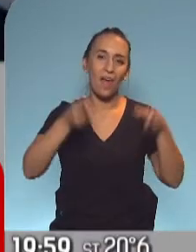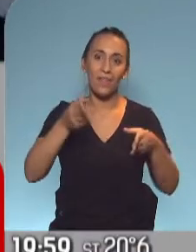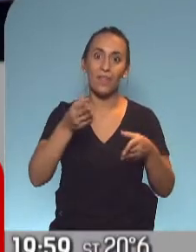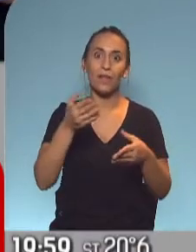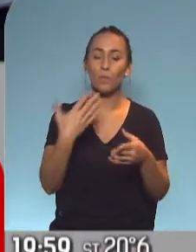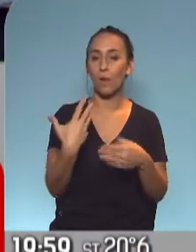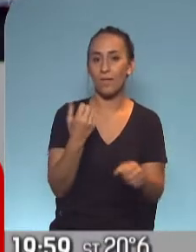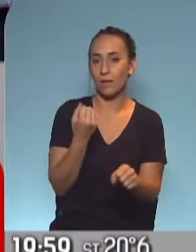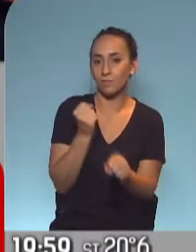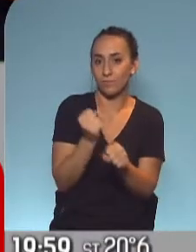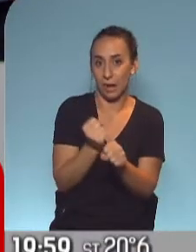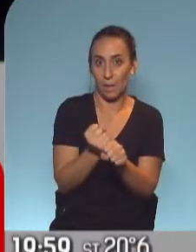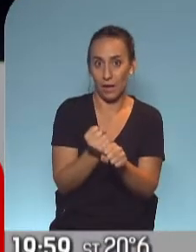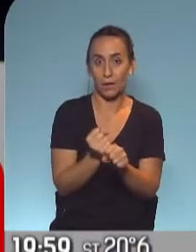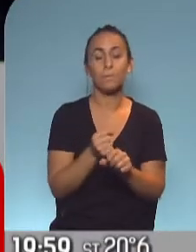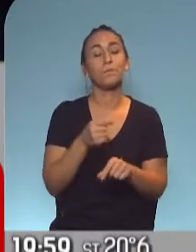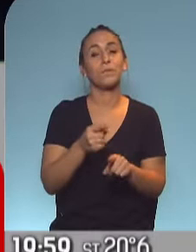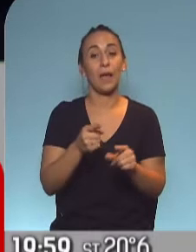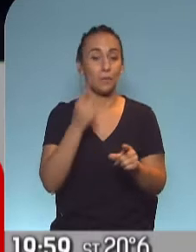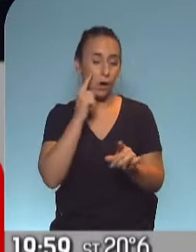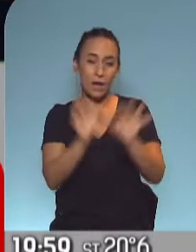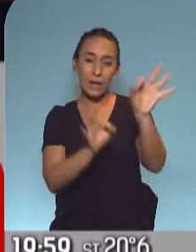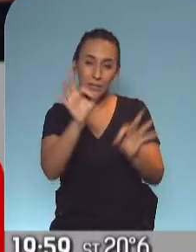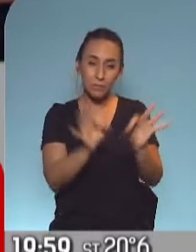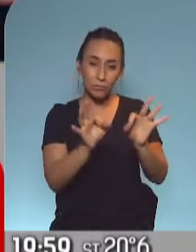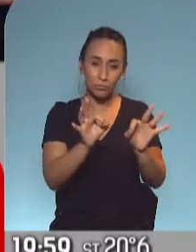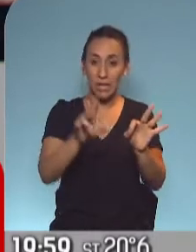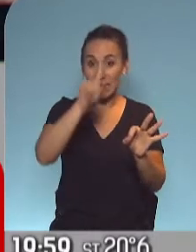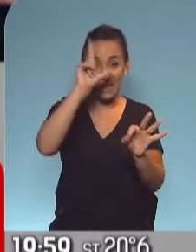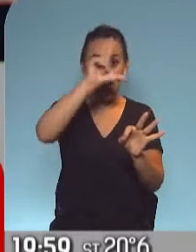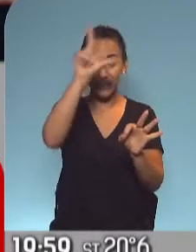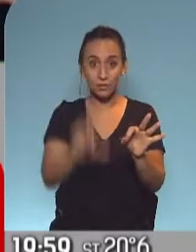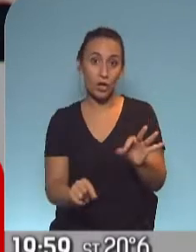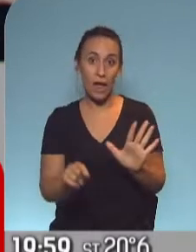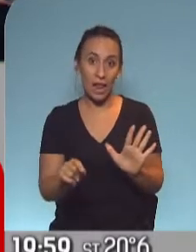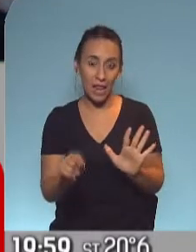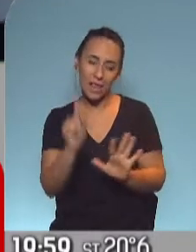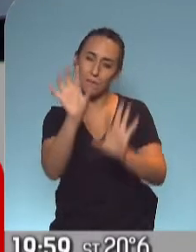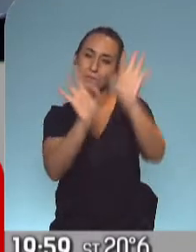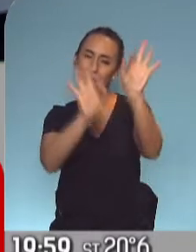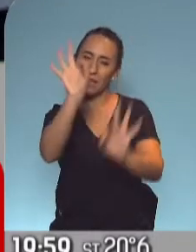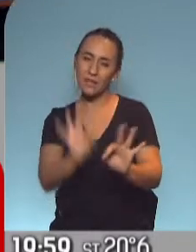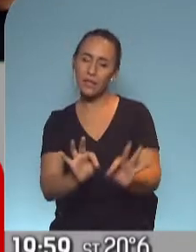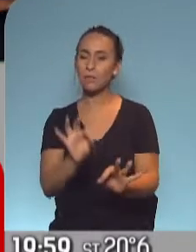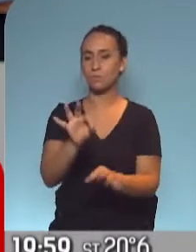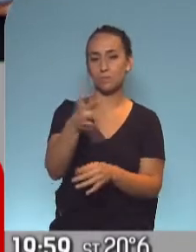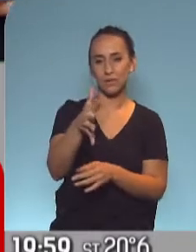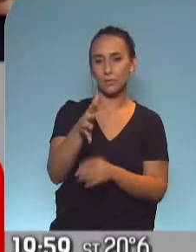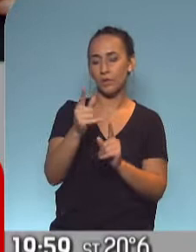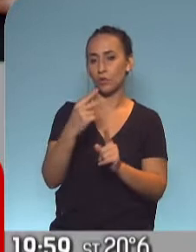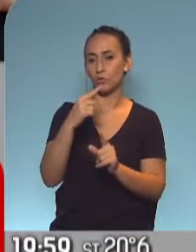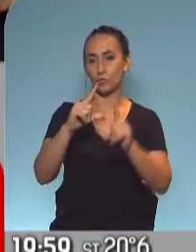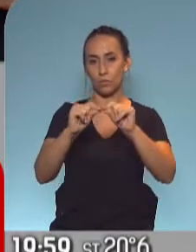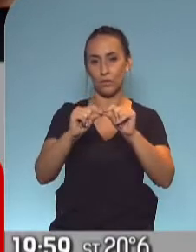a partir de ahí entonces es que si uno lo proyecta a nivel nacional... Bueno, ahí sí, entonces, más o menos ese es